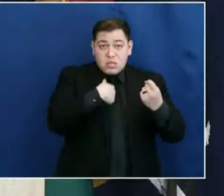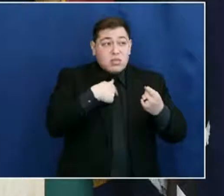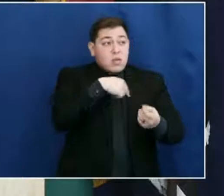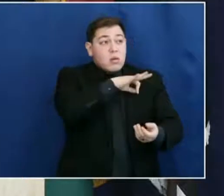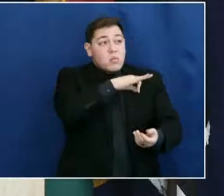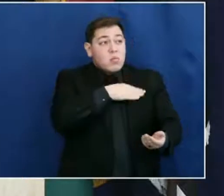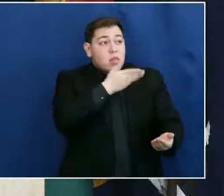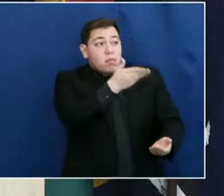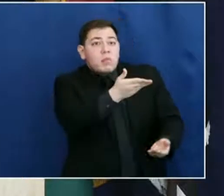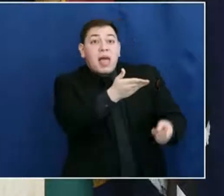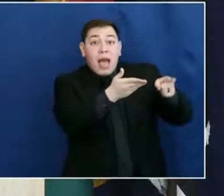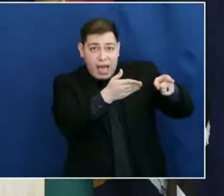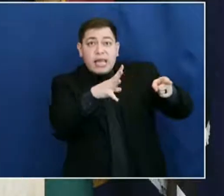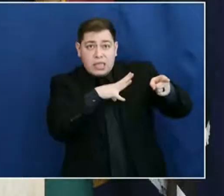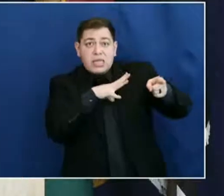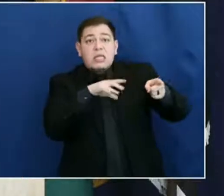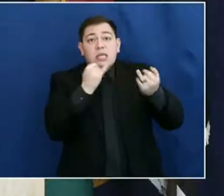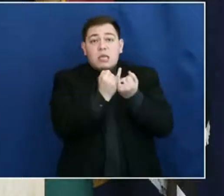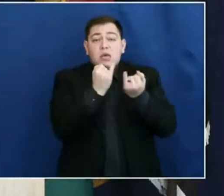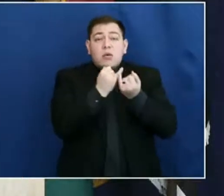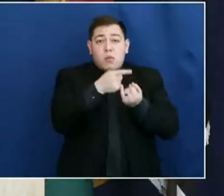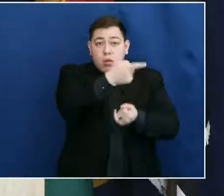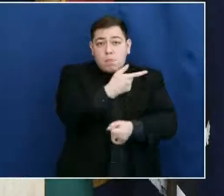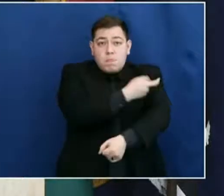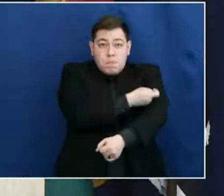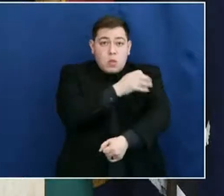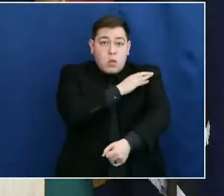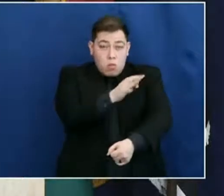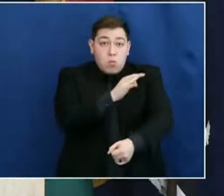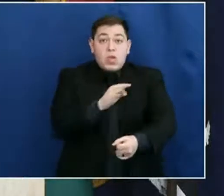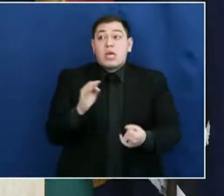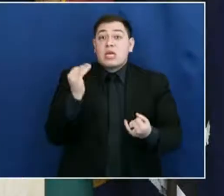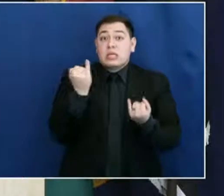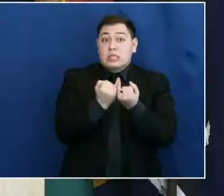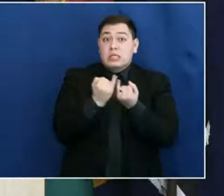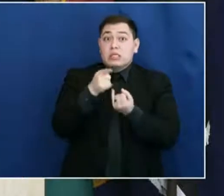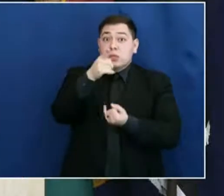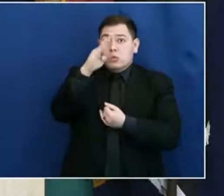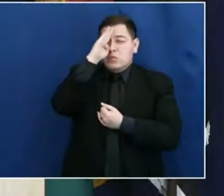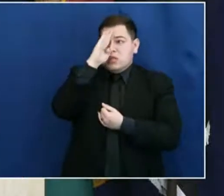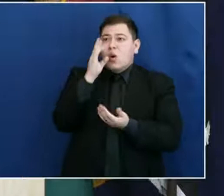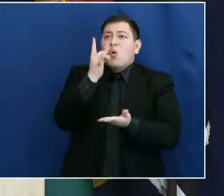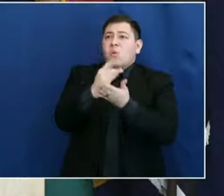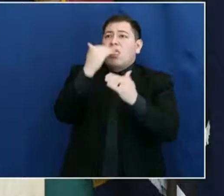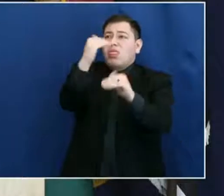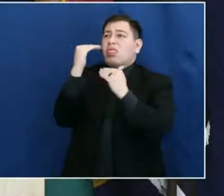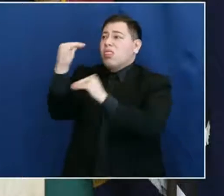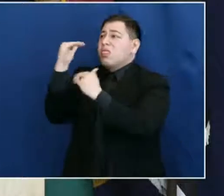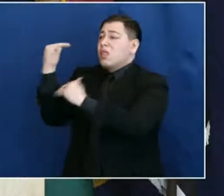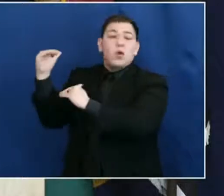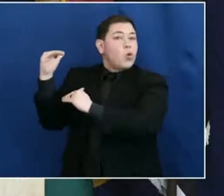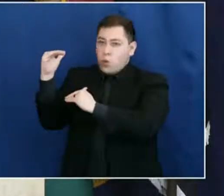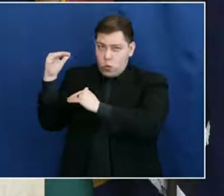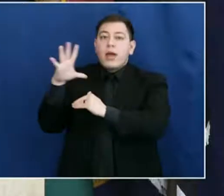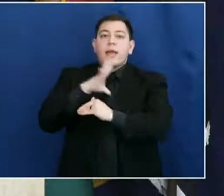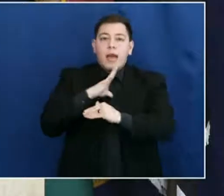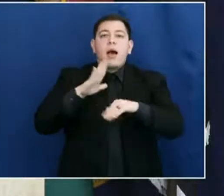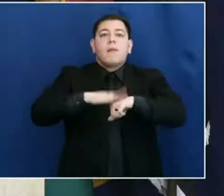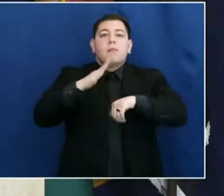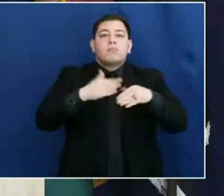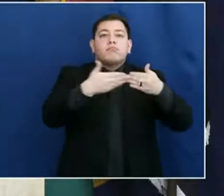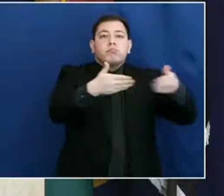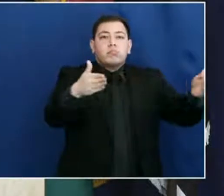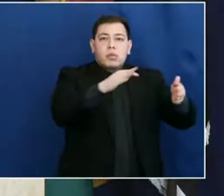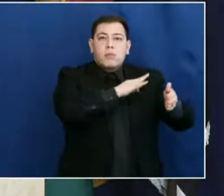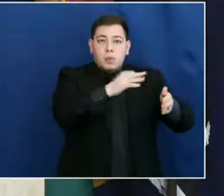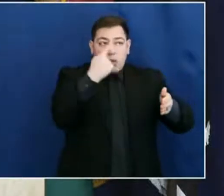condado, sino que ya tienen la alternativa de hacerlo en alguna farmacia también. Queremos darle las gracias a todas las personas que nos han ayudado a que las